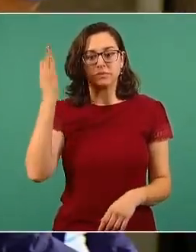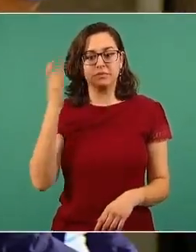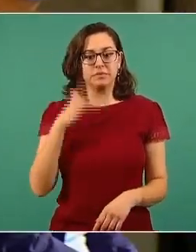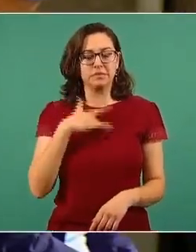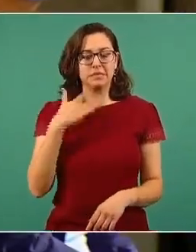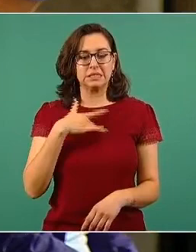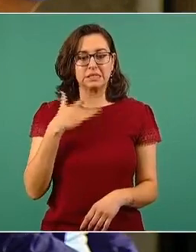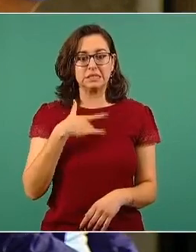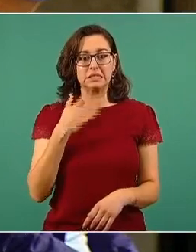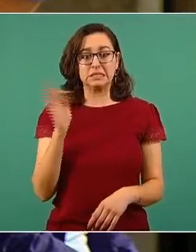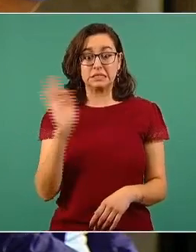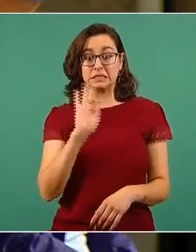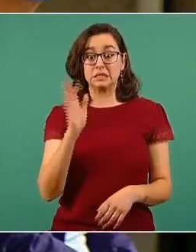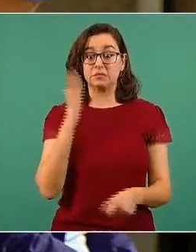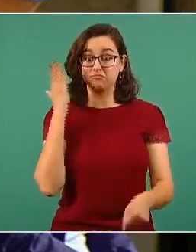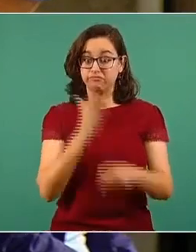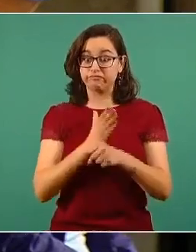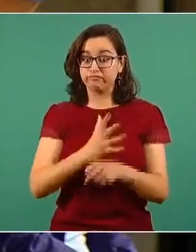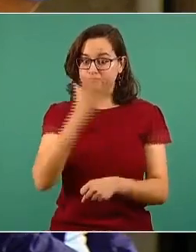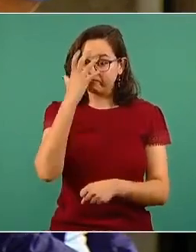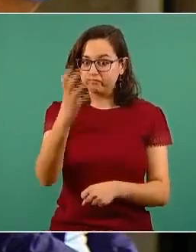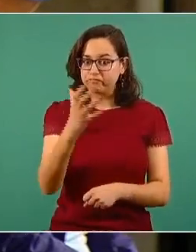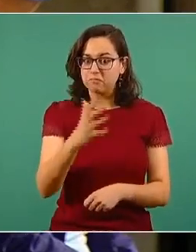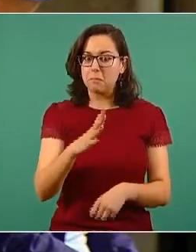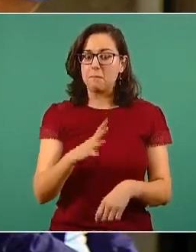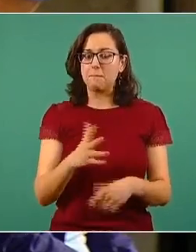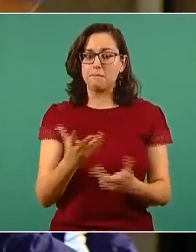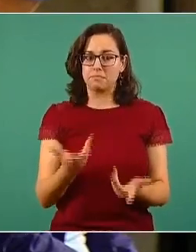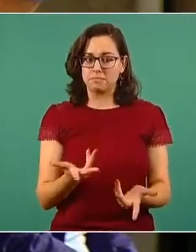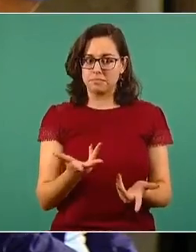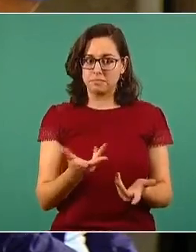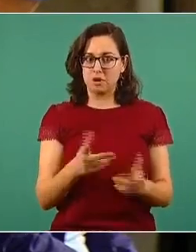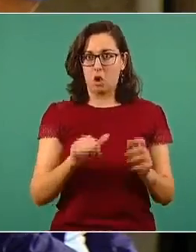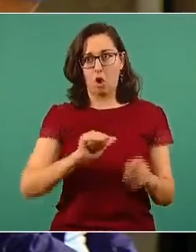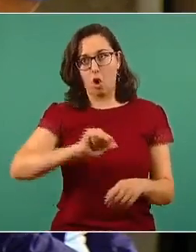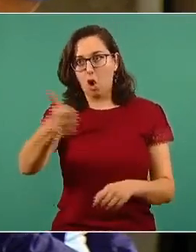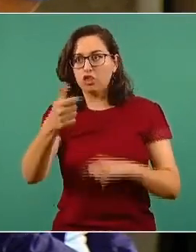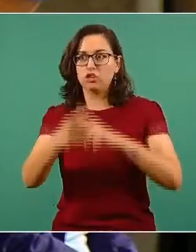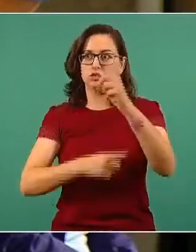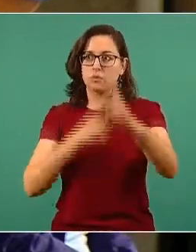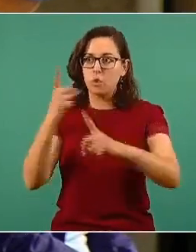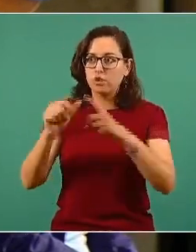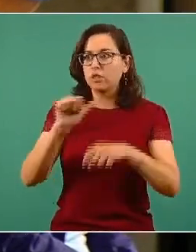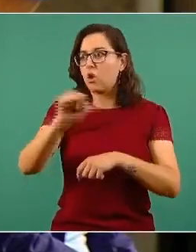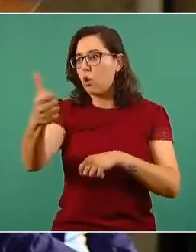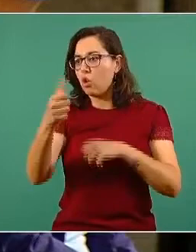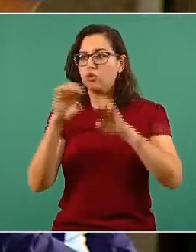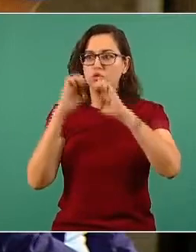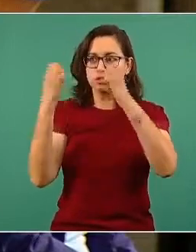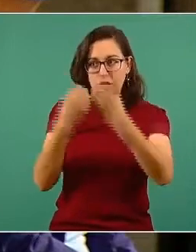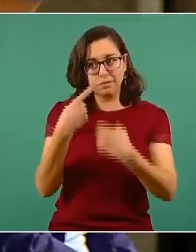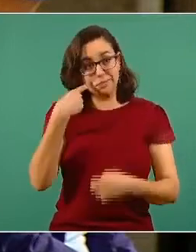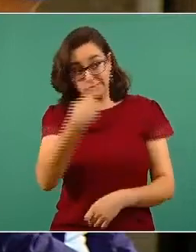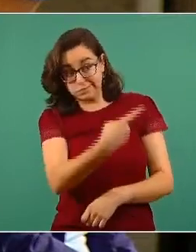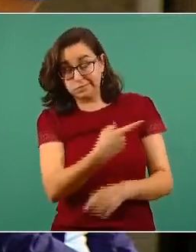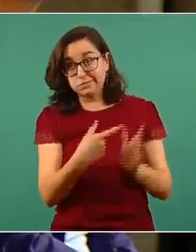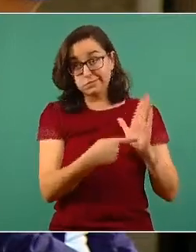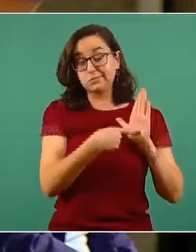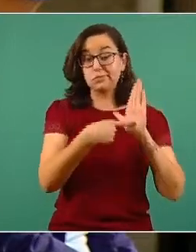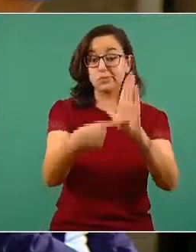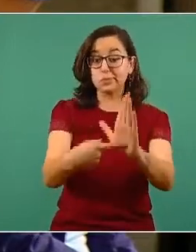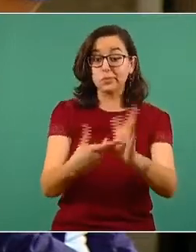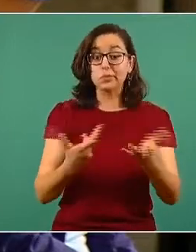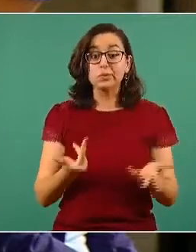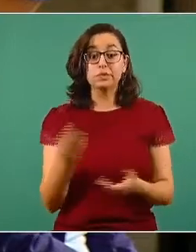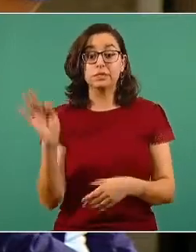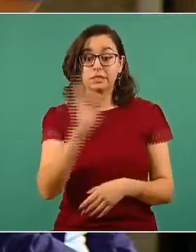debe ser firme, debe ser fuerte para que también sirva como ejemplo y a lo mejor, no sé, poner otra